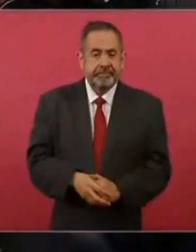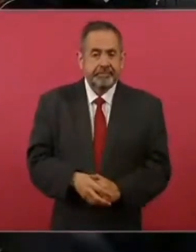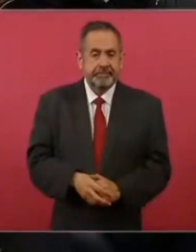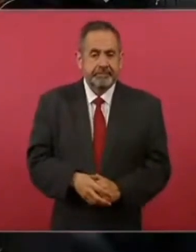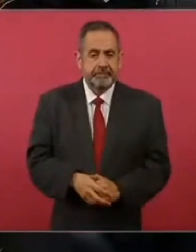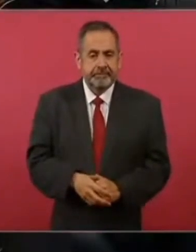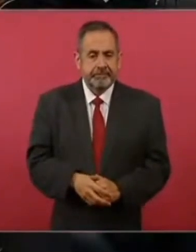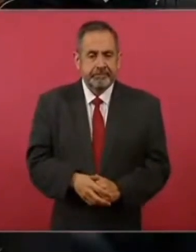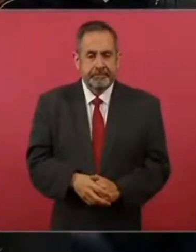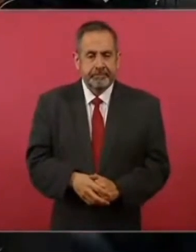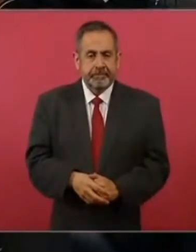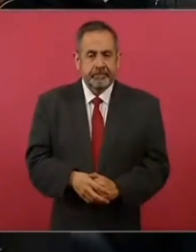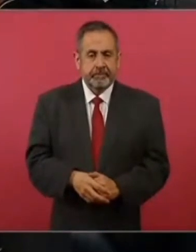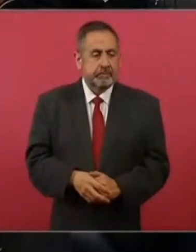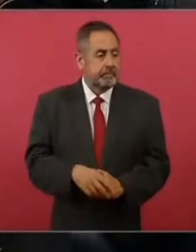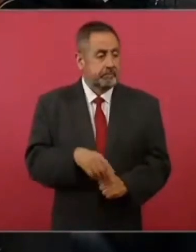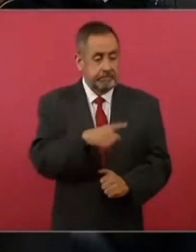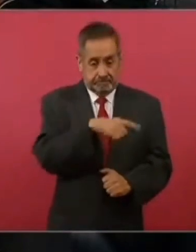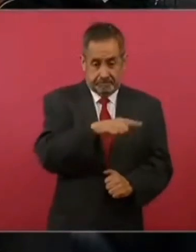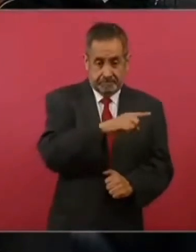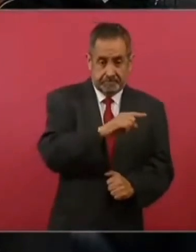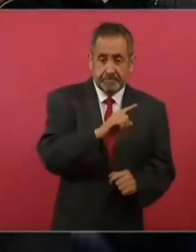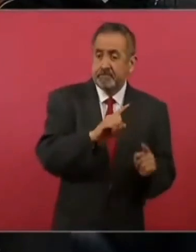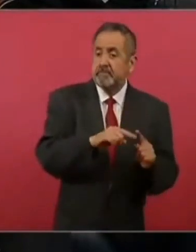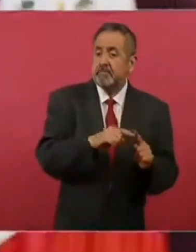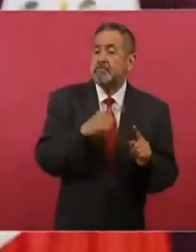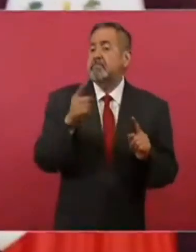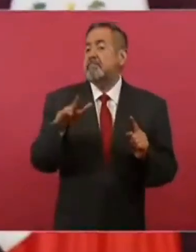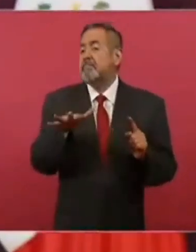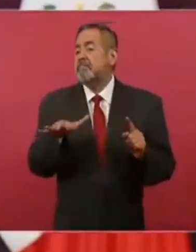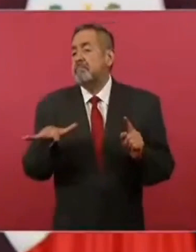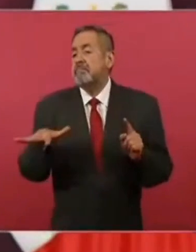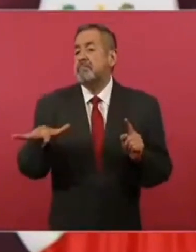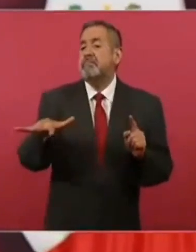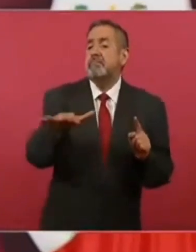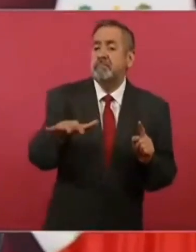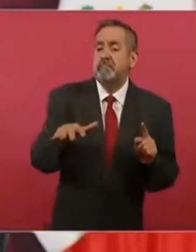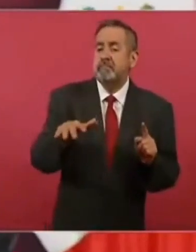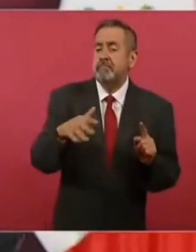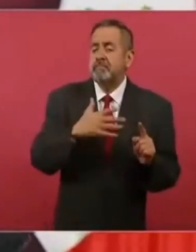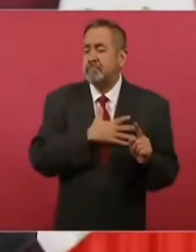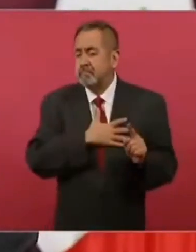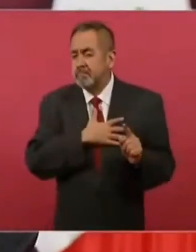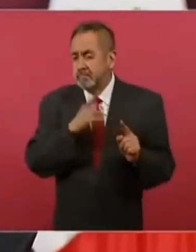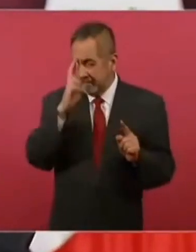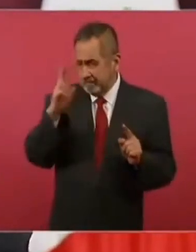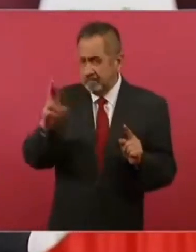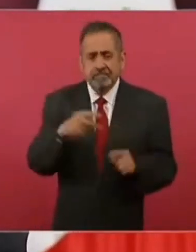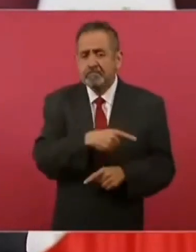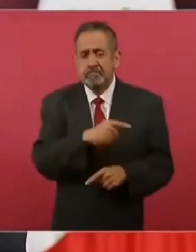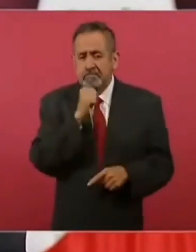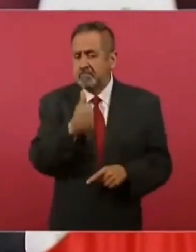No le tienen respeto, ni mucho menos amor al pueblo.